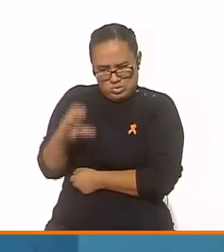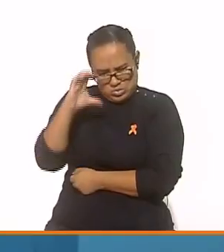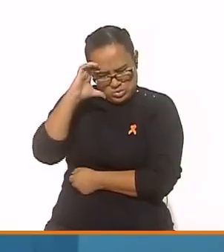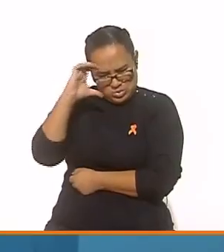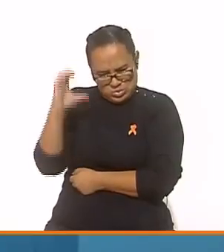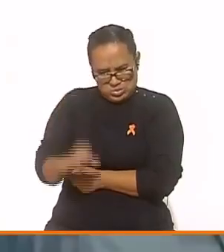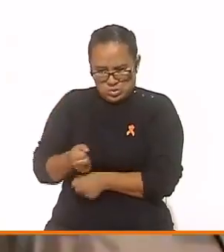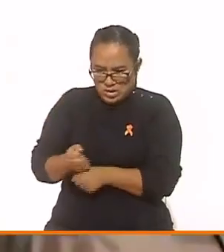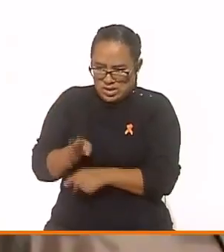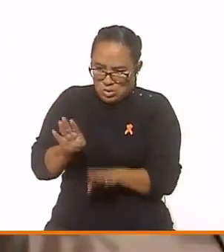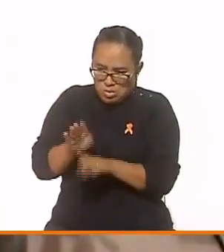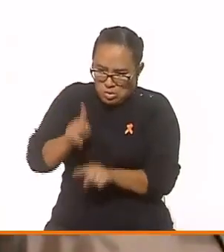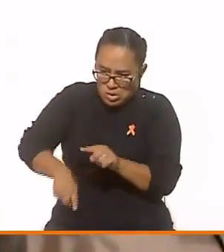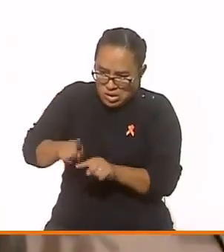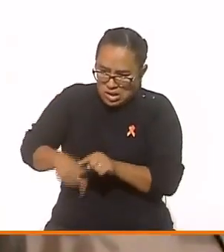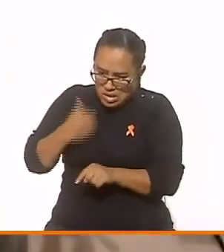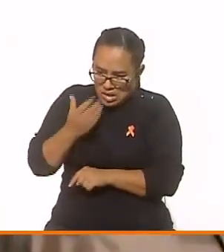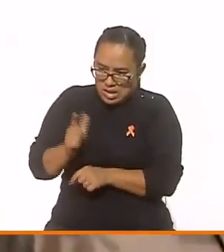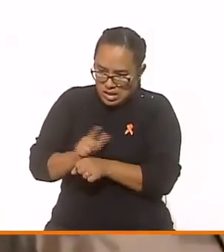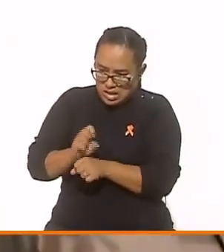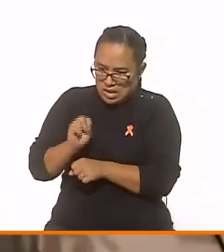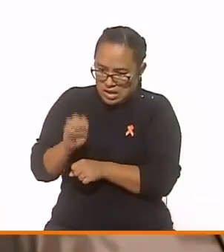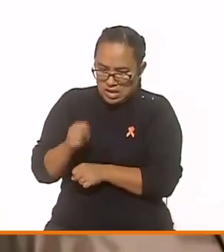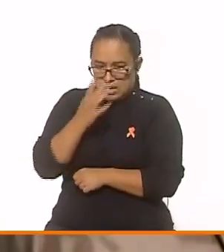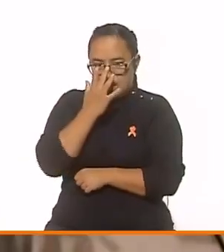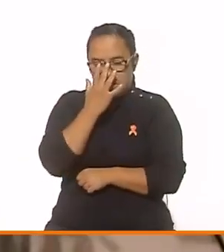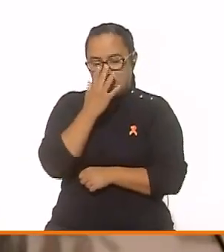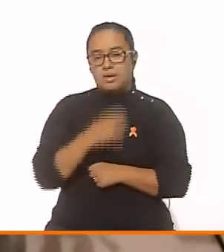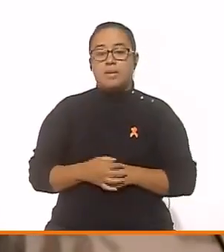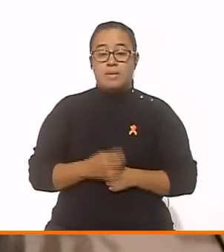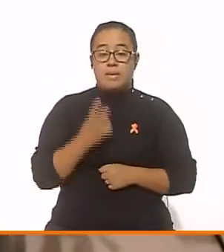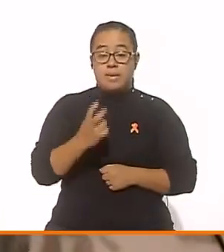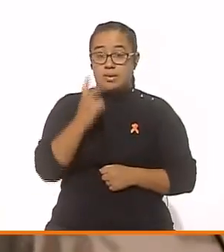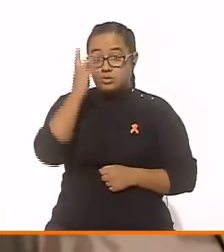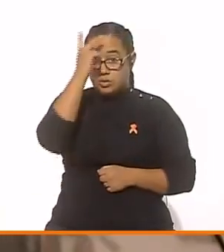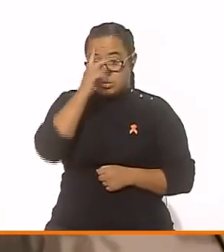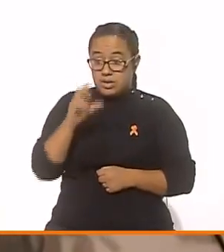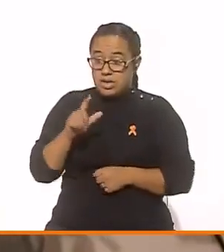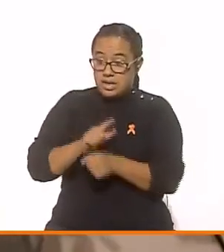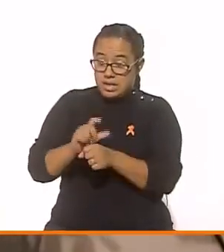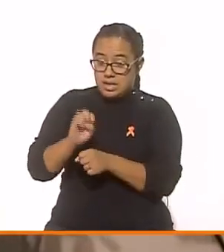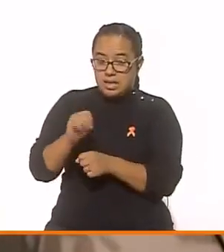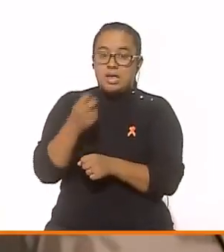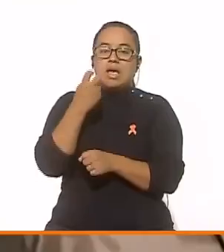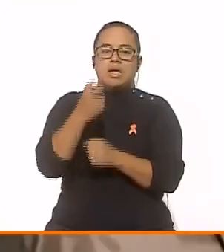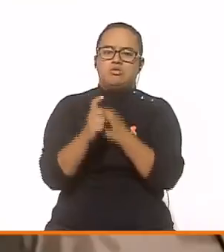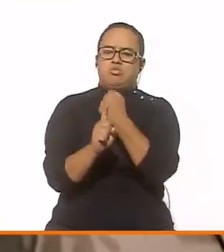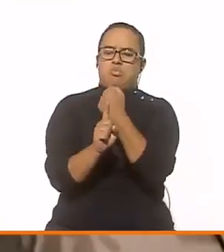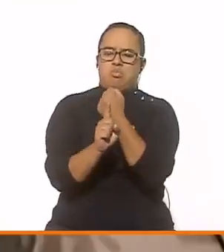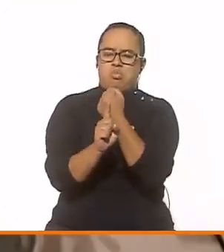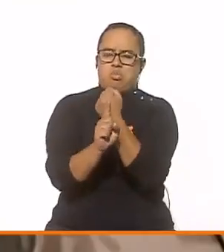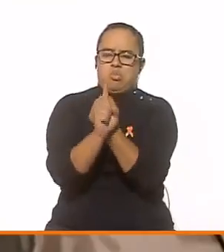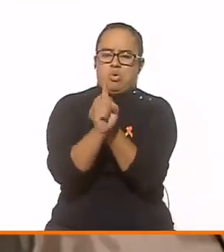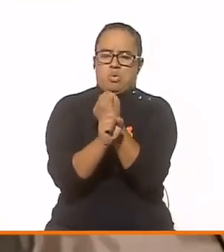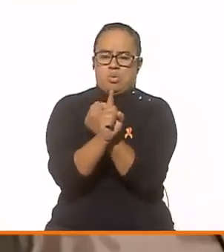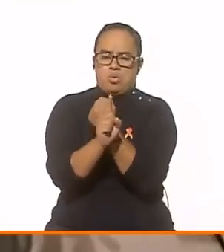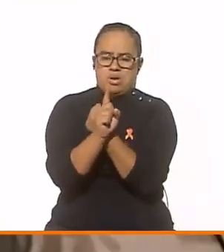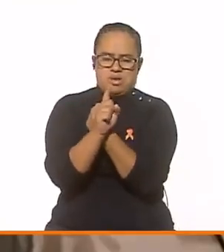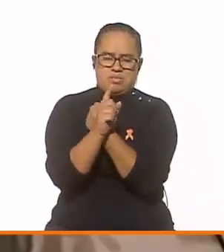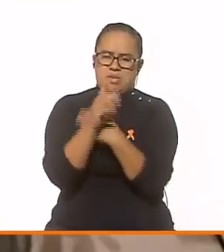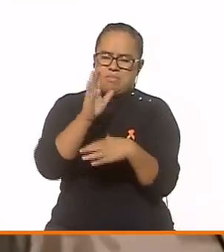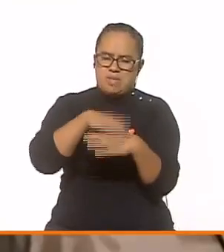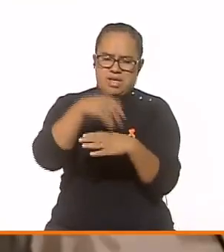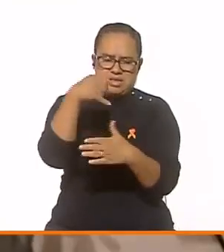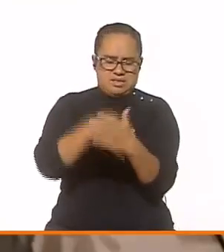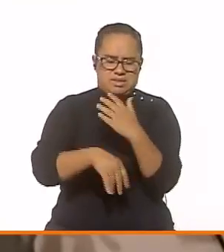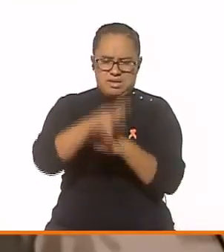Sí, mira, las terapias de conversión son la punta del iceberg de un problema que es mucho más amplio, que es